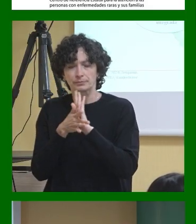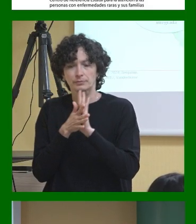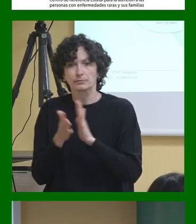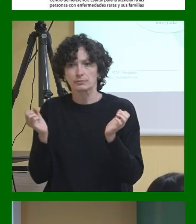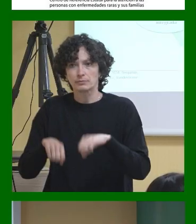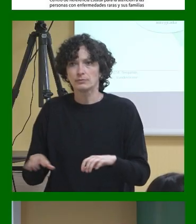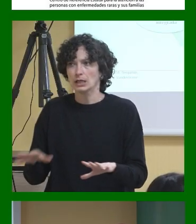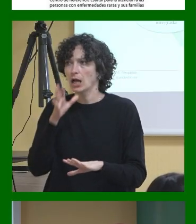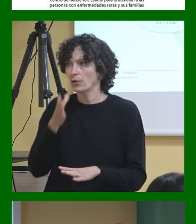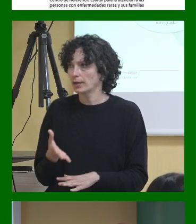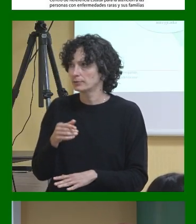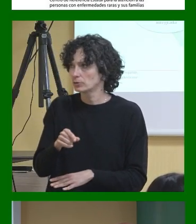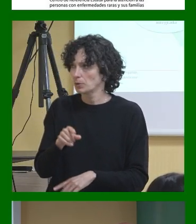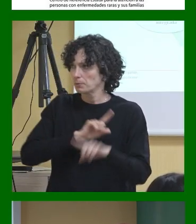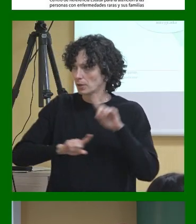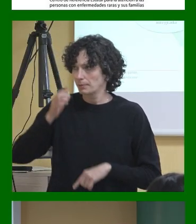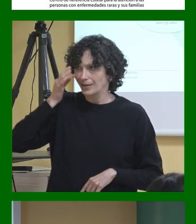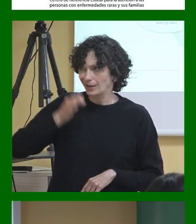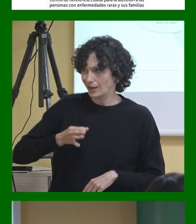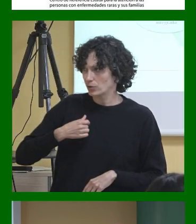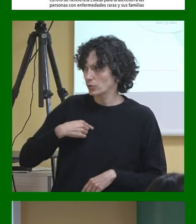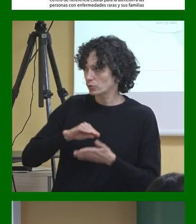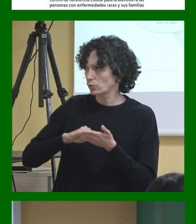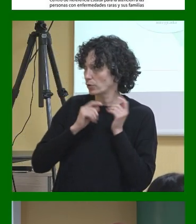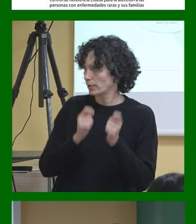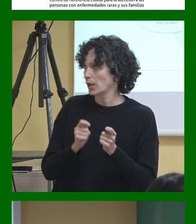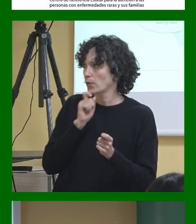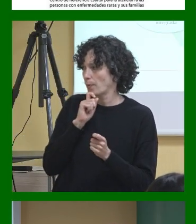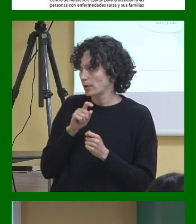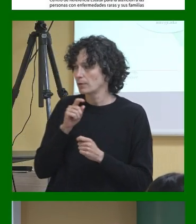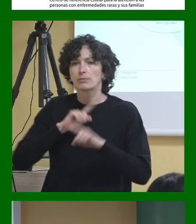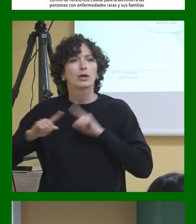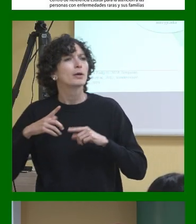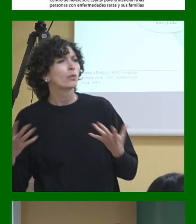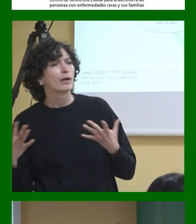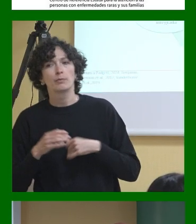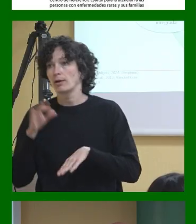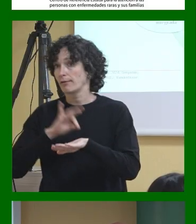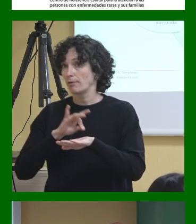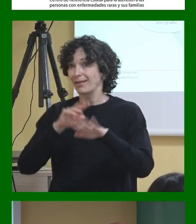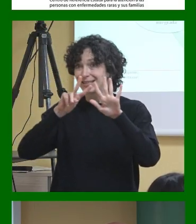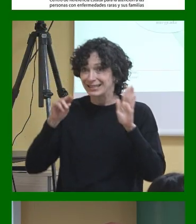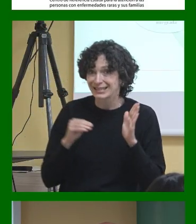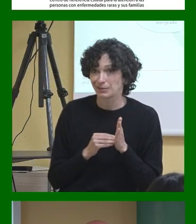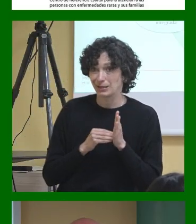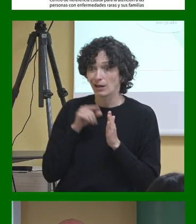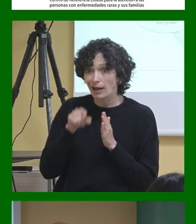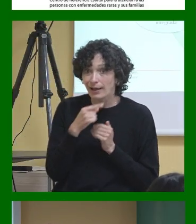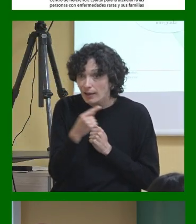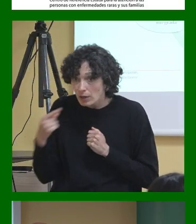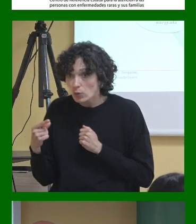para resolver este problema práctico? ¿Y qué problema práctico tienes? Pues son 7.000 enfermedades que tienes que dominar los 7.000 problemas